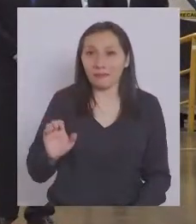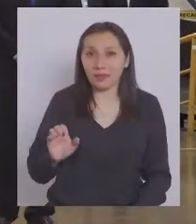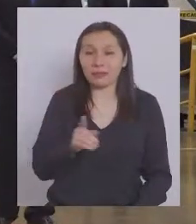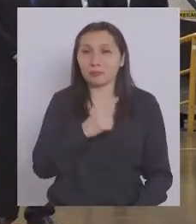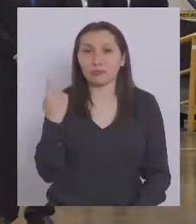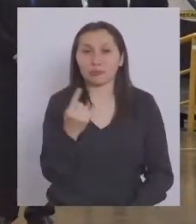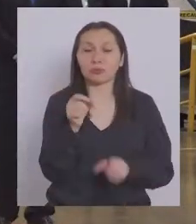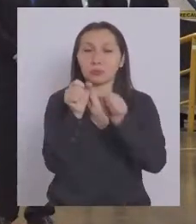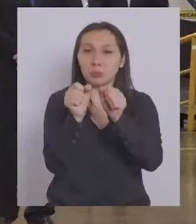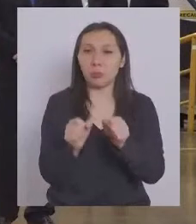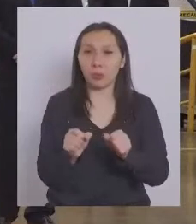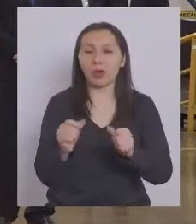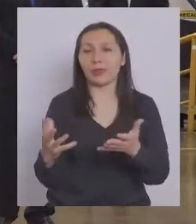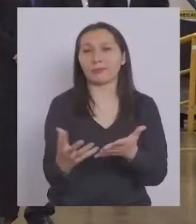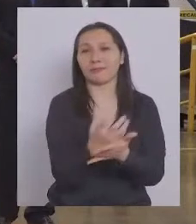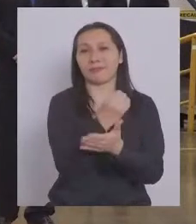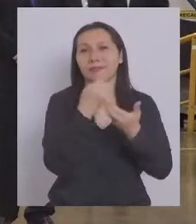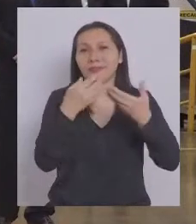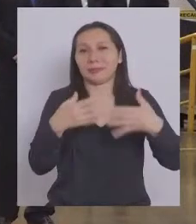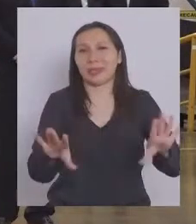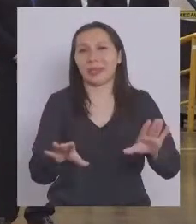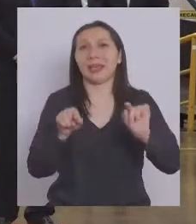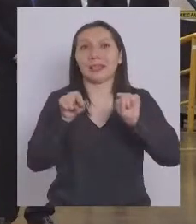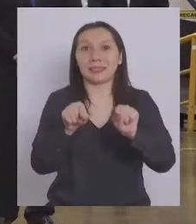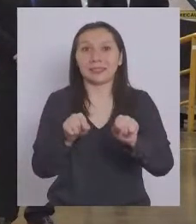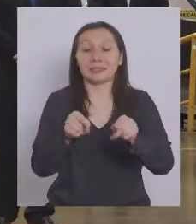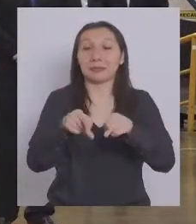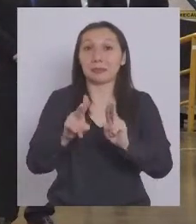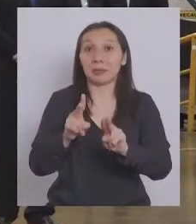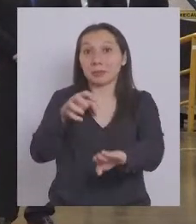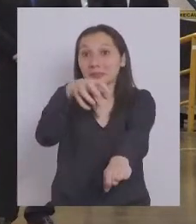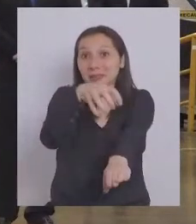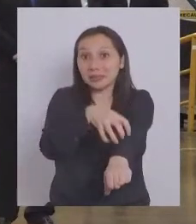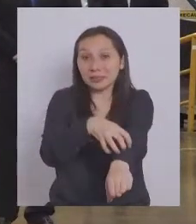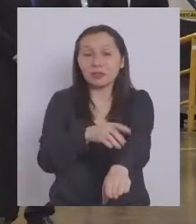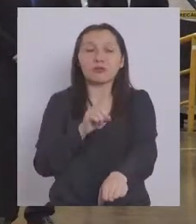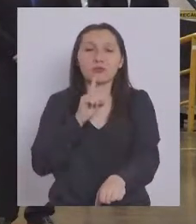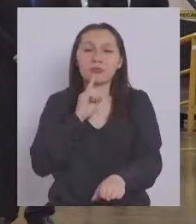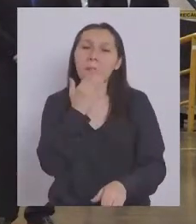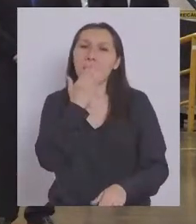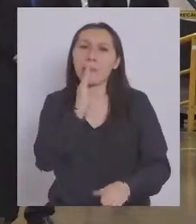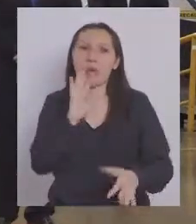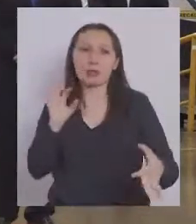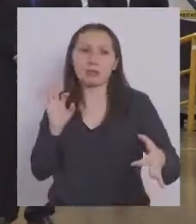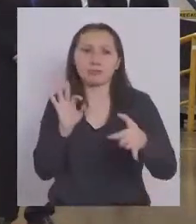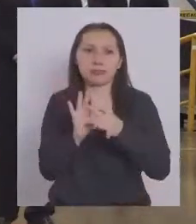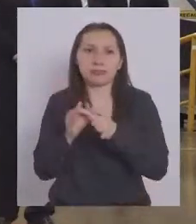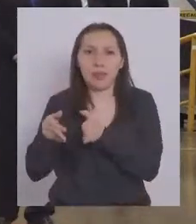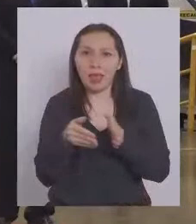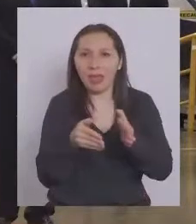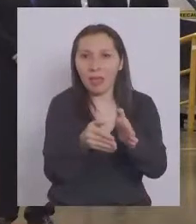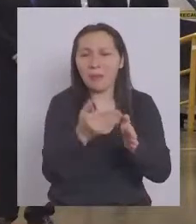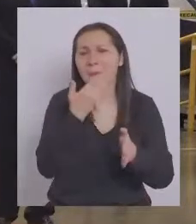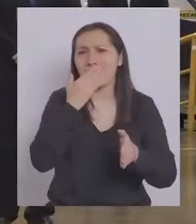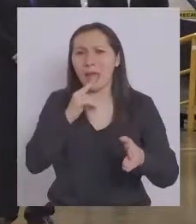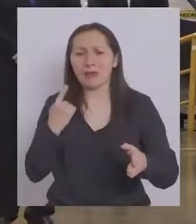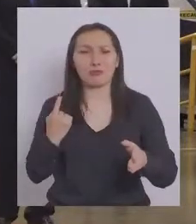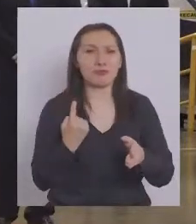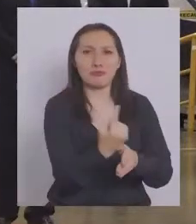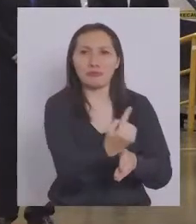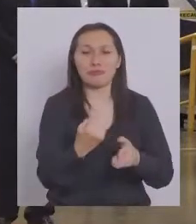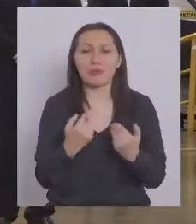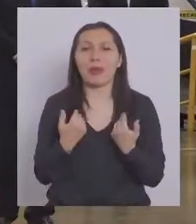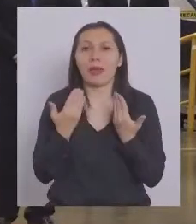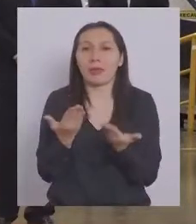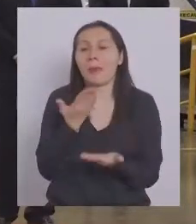hecho posible este logro de que nos va a permitir como región tener una mejor conectividad, pero además de la mejor conectividad,